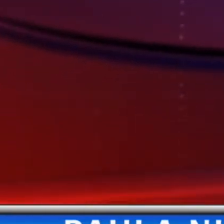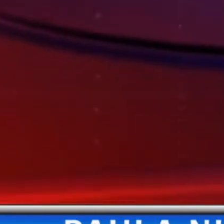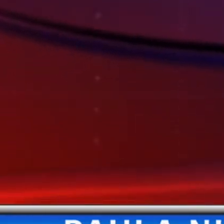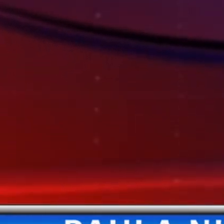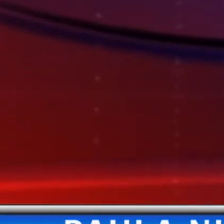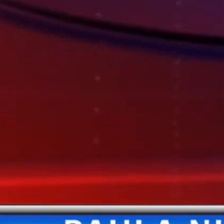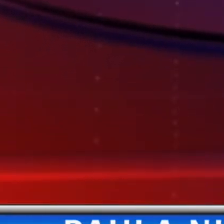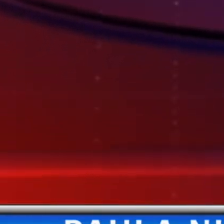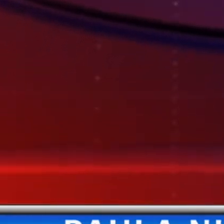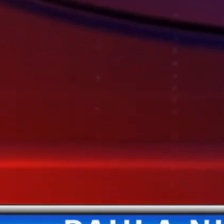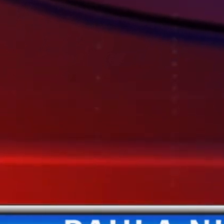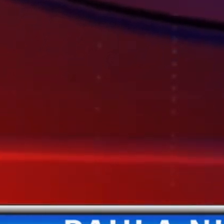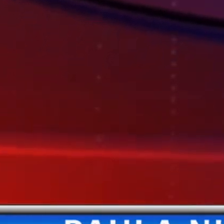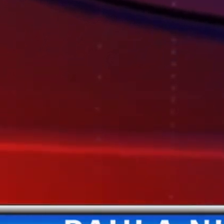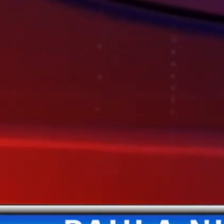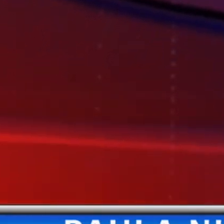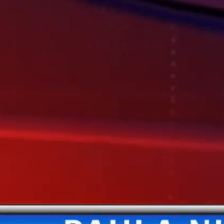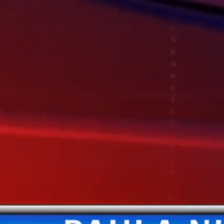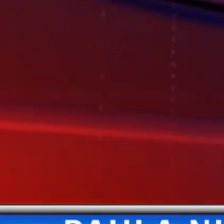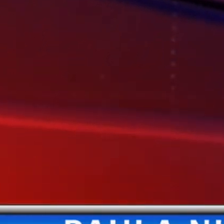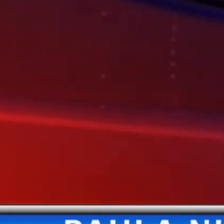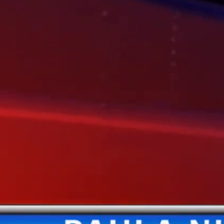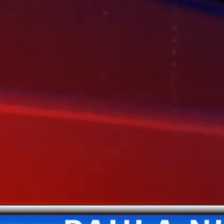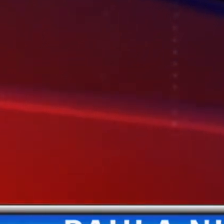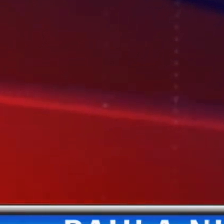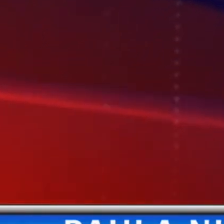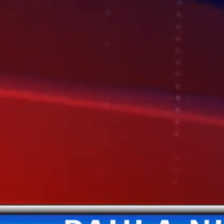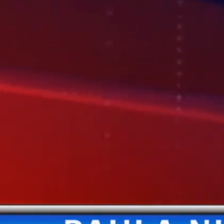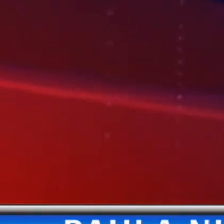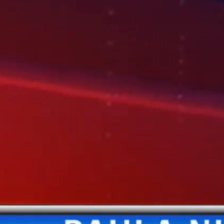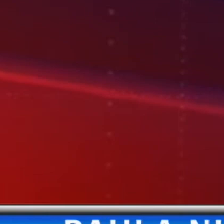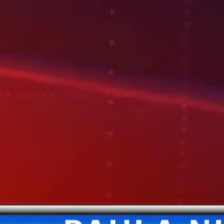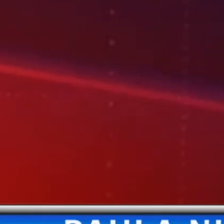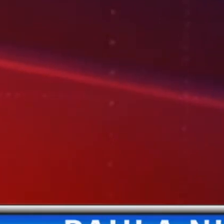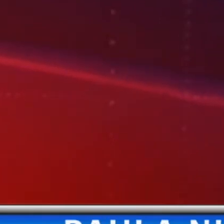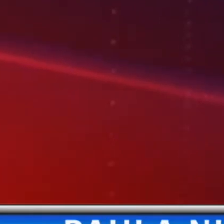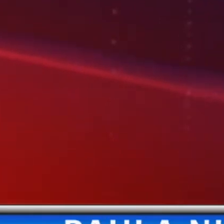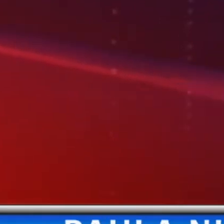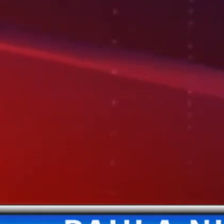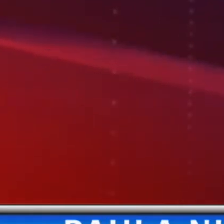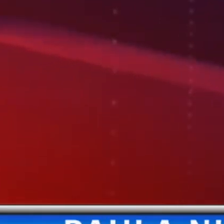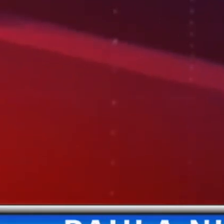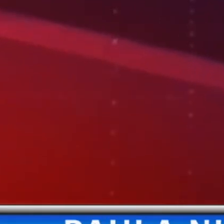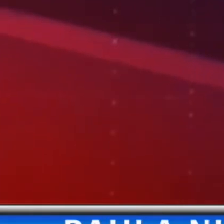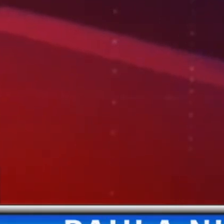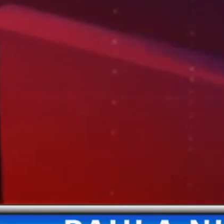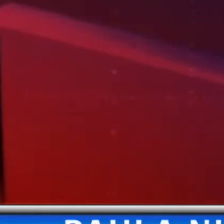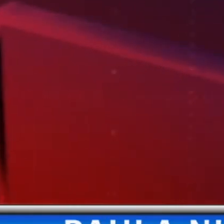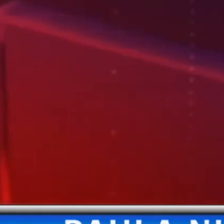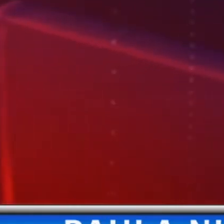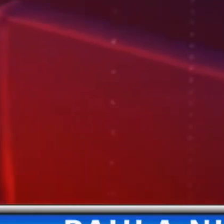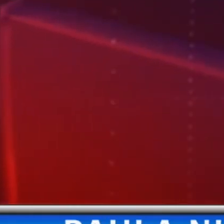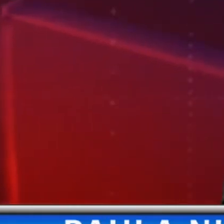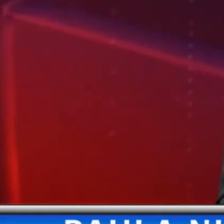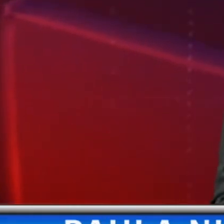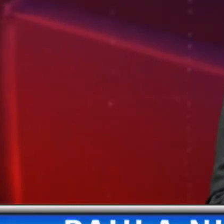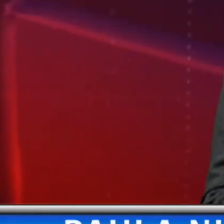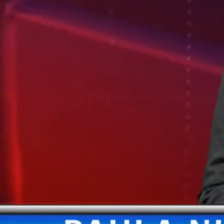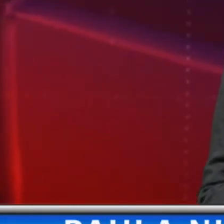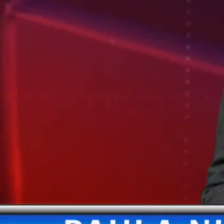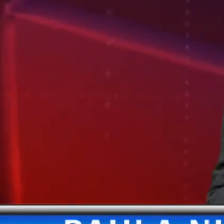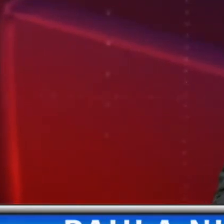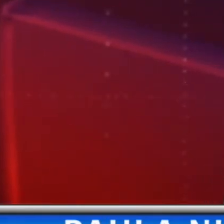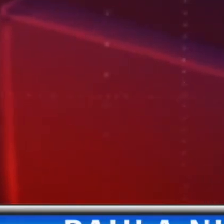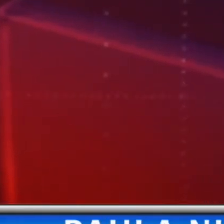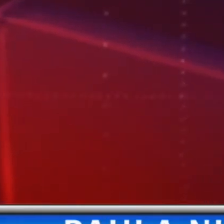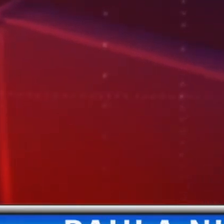delincuencia, a lo que es el narcotráfico. Problemas que también tenemos como flagelos sociales en nuestra sociedad y